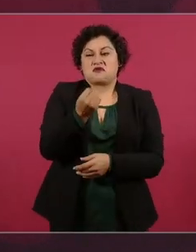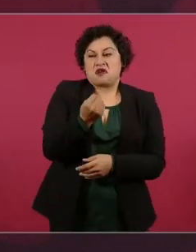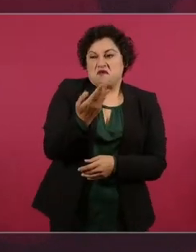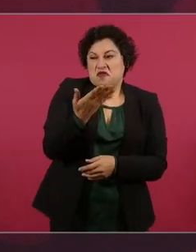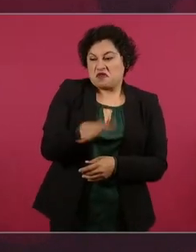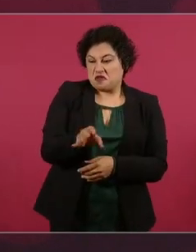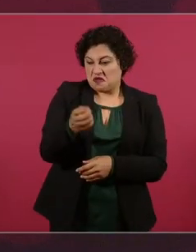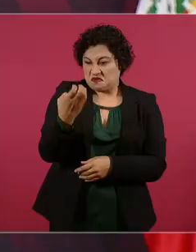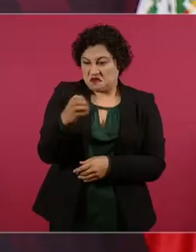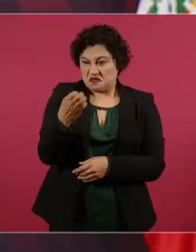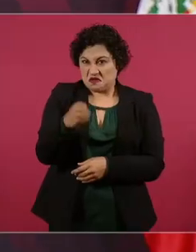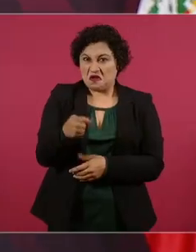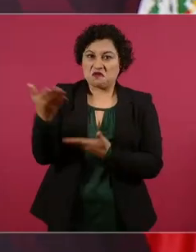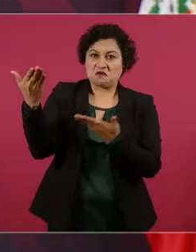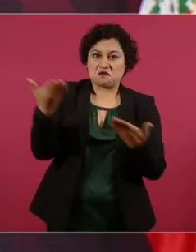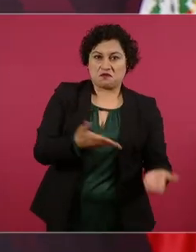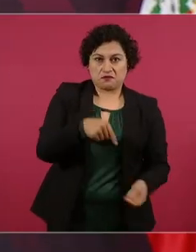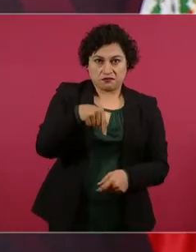a la ciudad.